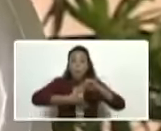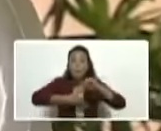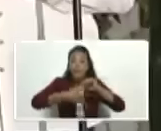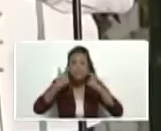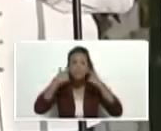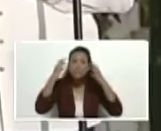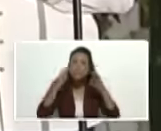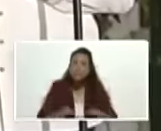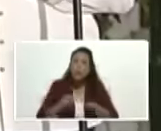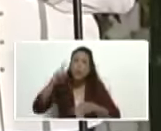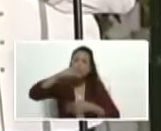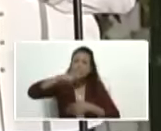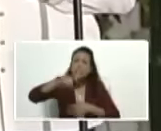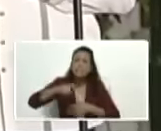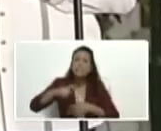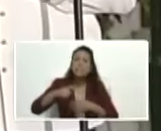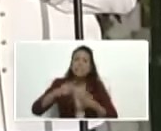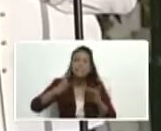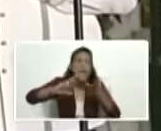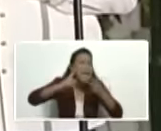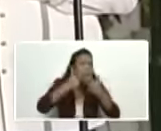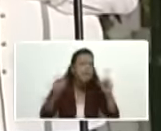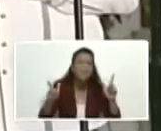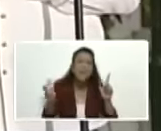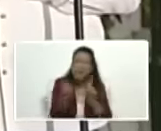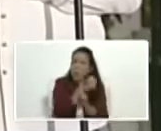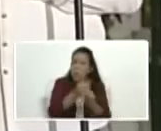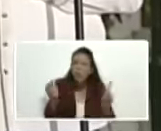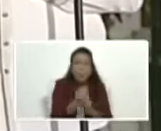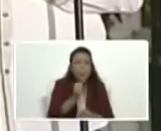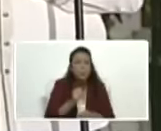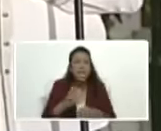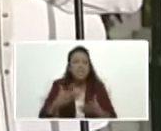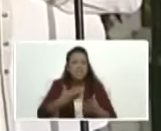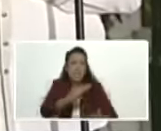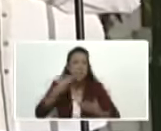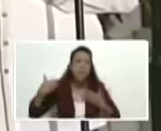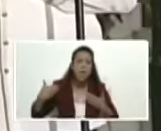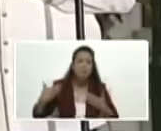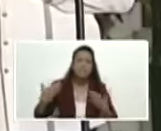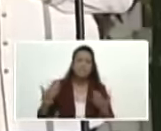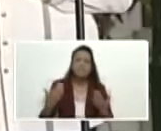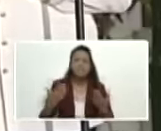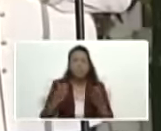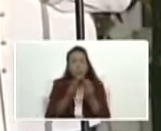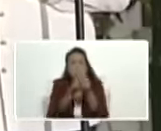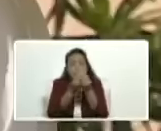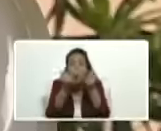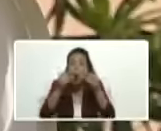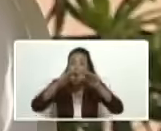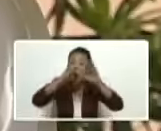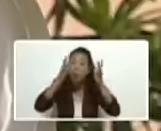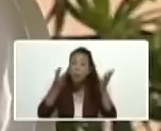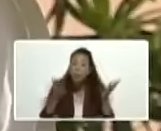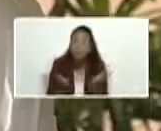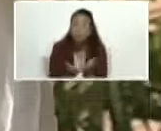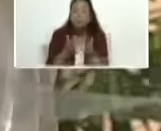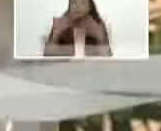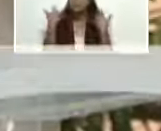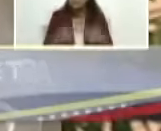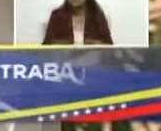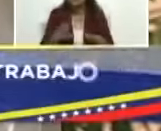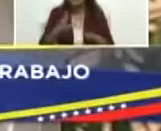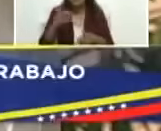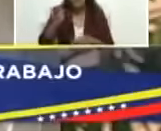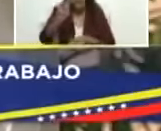brinde de la barbarie, de la violencia que empieza a pulular en el mundo y en nuestro